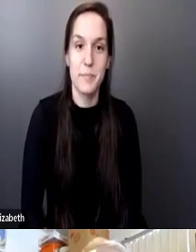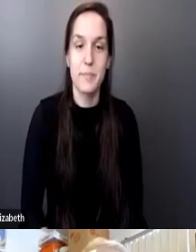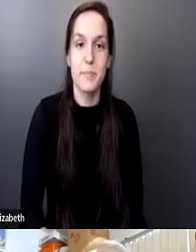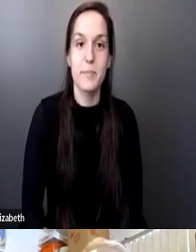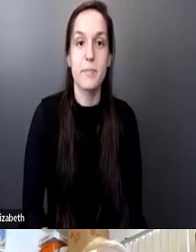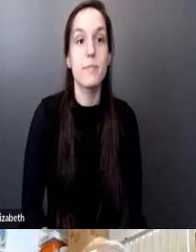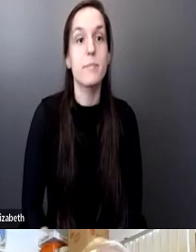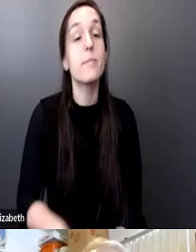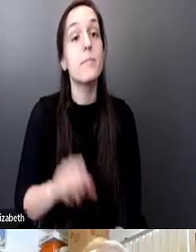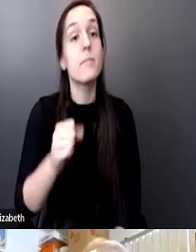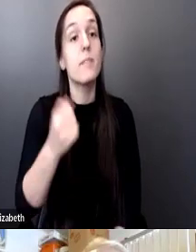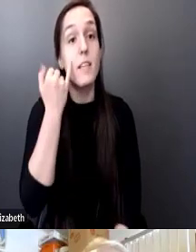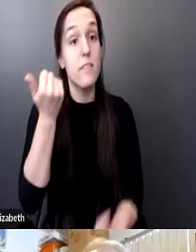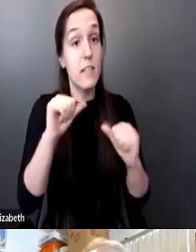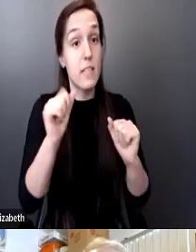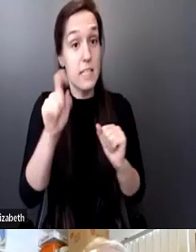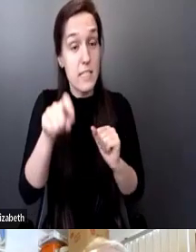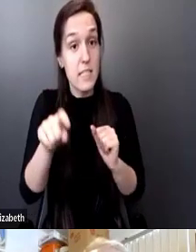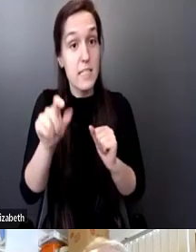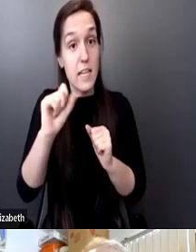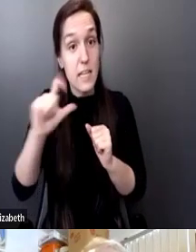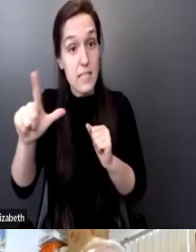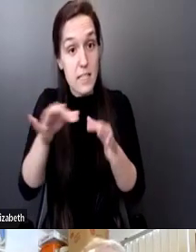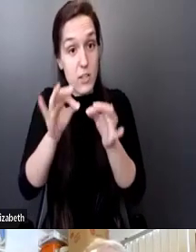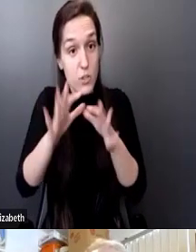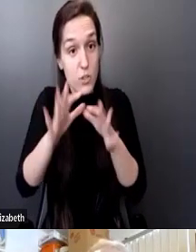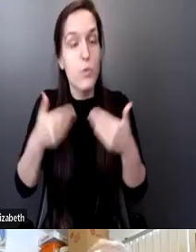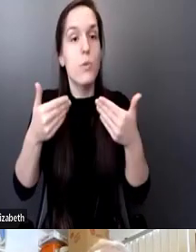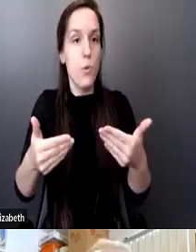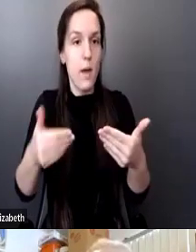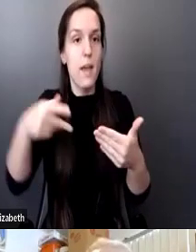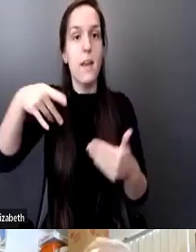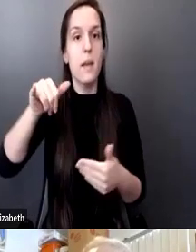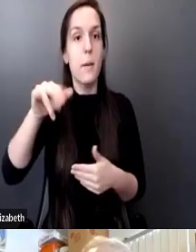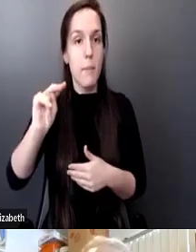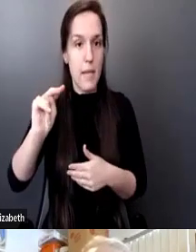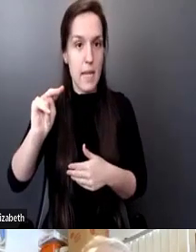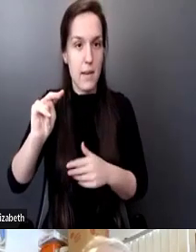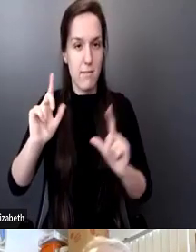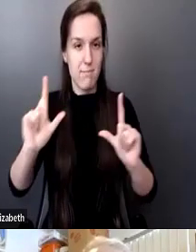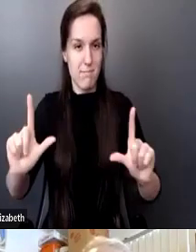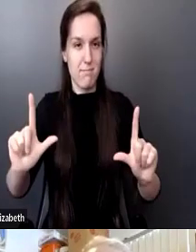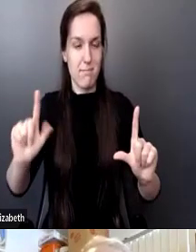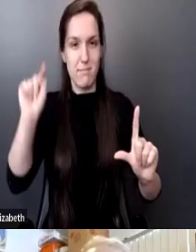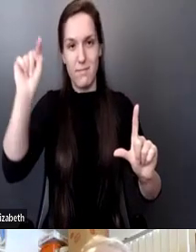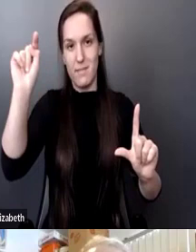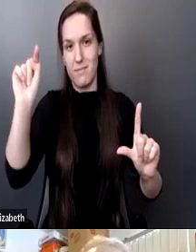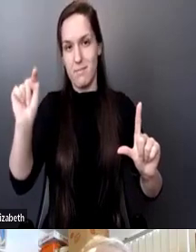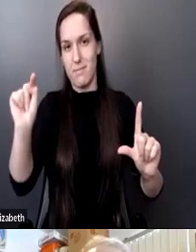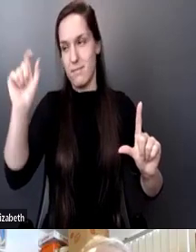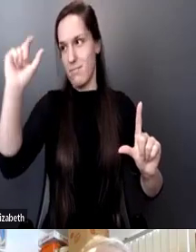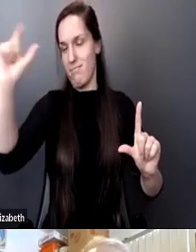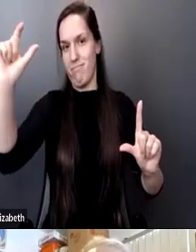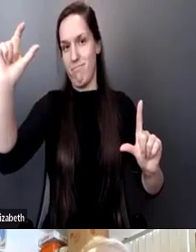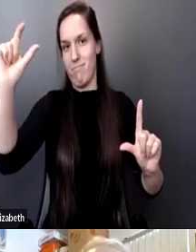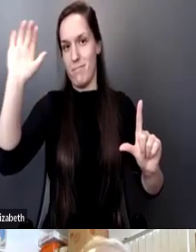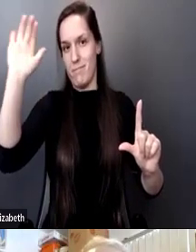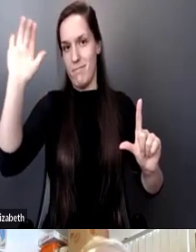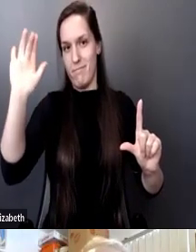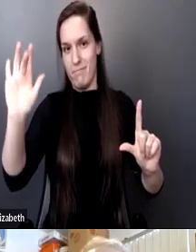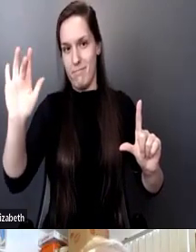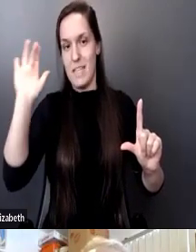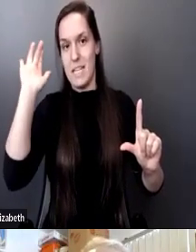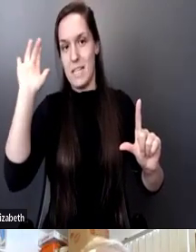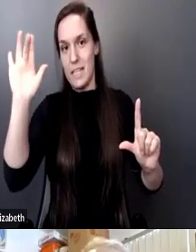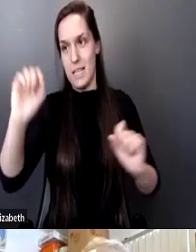If anyone needs the sign language interpreter, just feel free to go to the little, hover your mouse above her picture, go to the